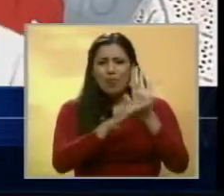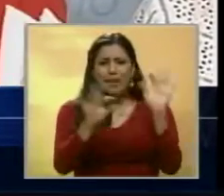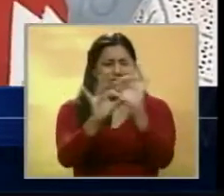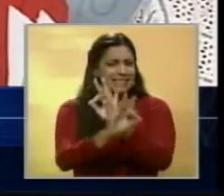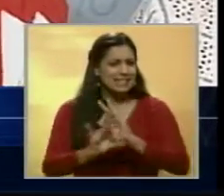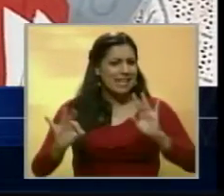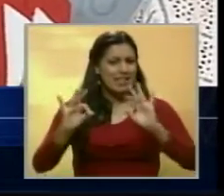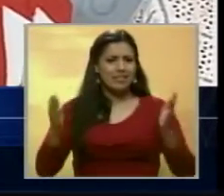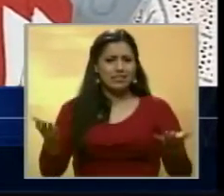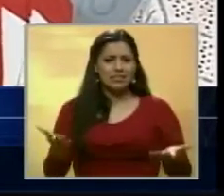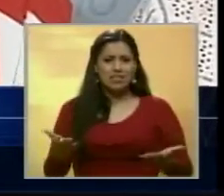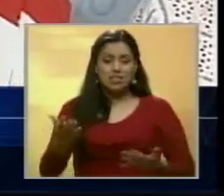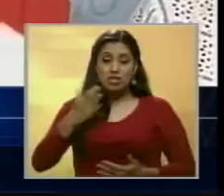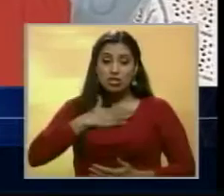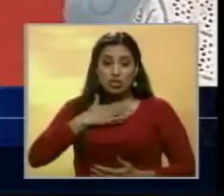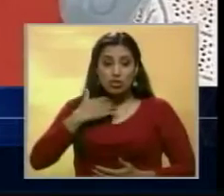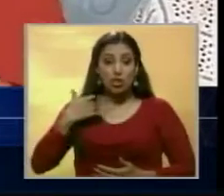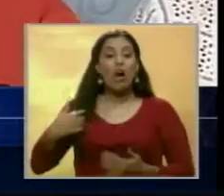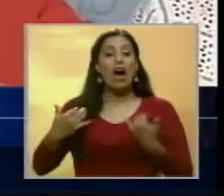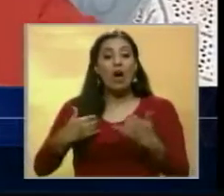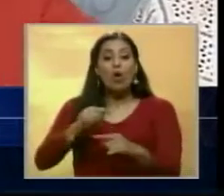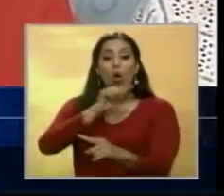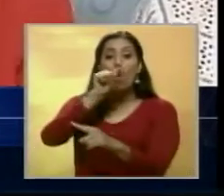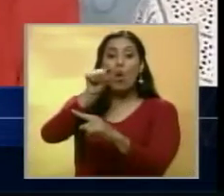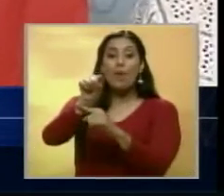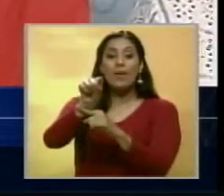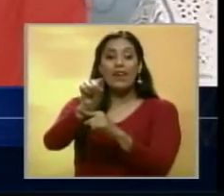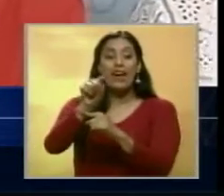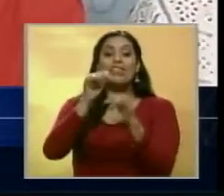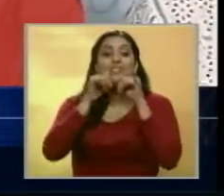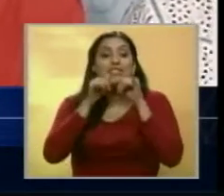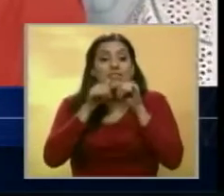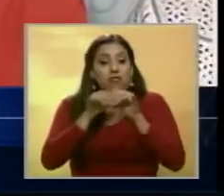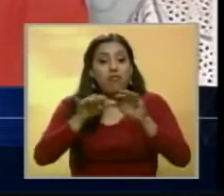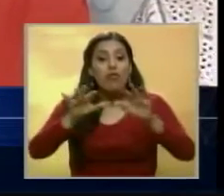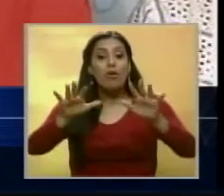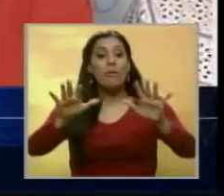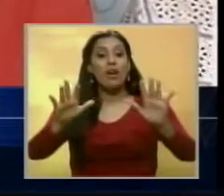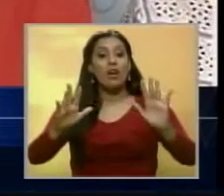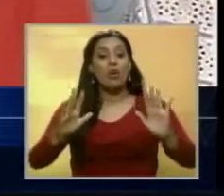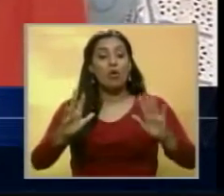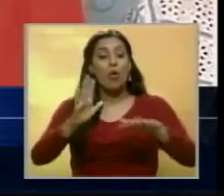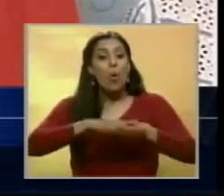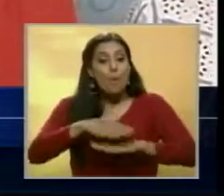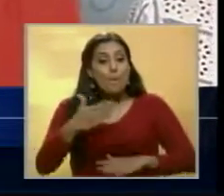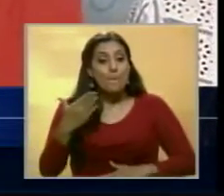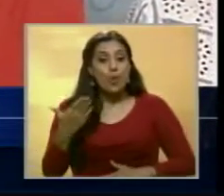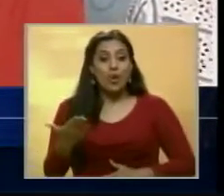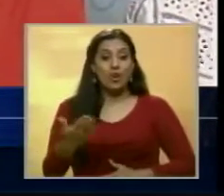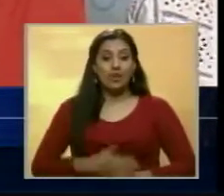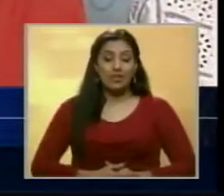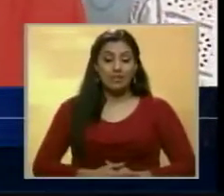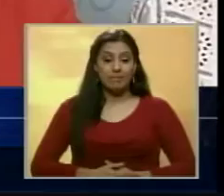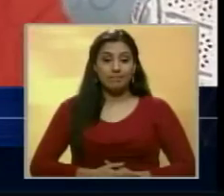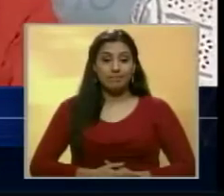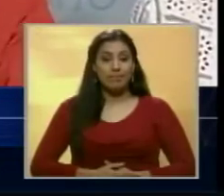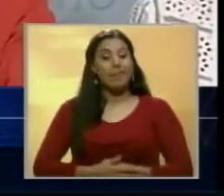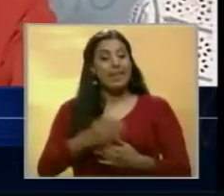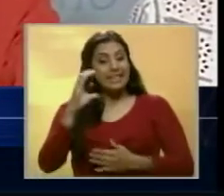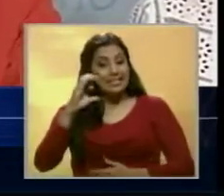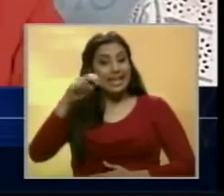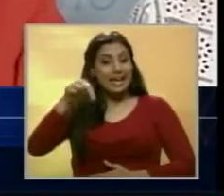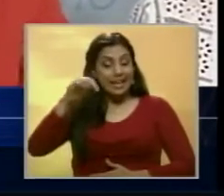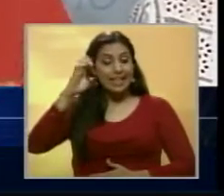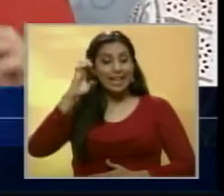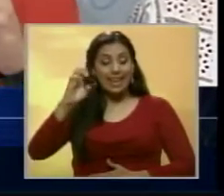yo tengo la obligación de informarlo, porque el Consejo